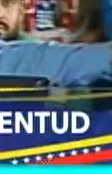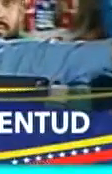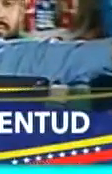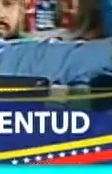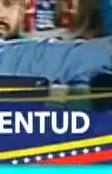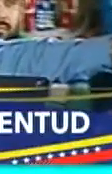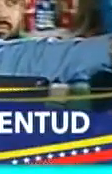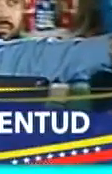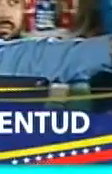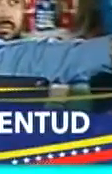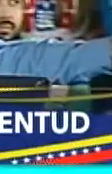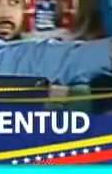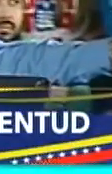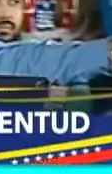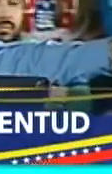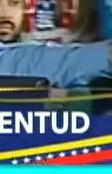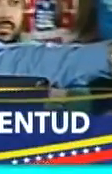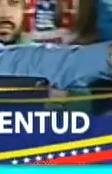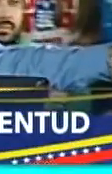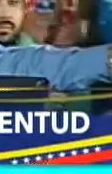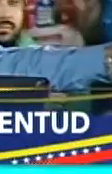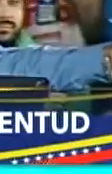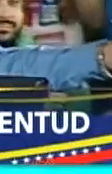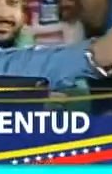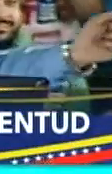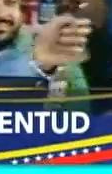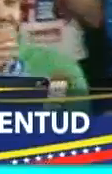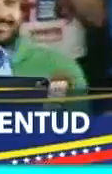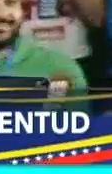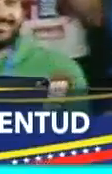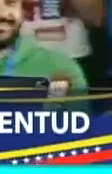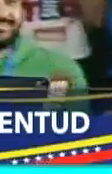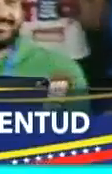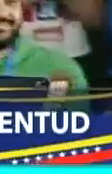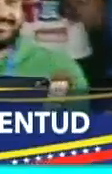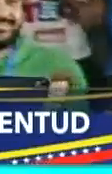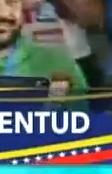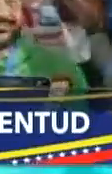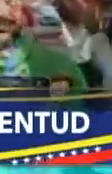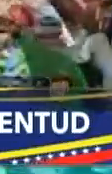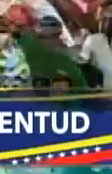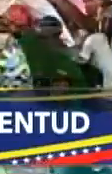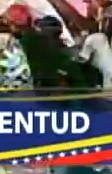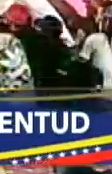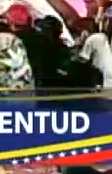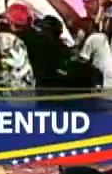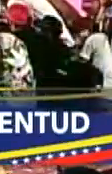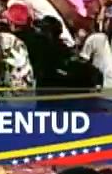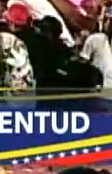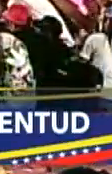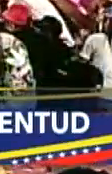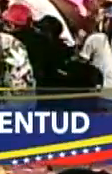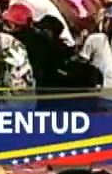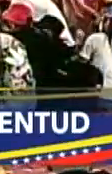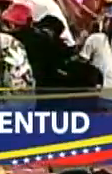Grecia y del ministro encargado de las telecomunicaciones, para ver soluciones